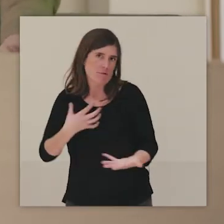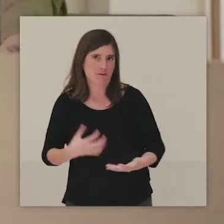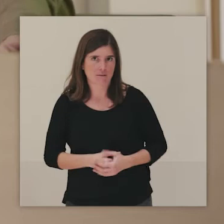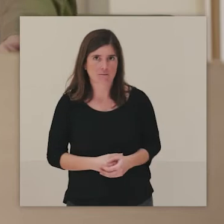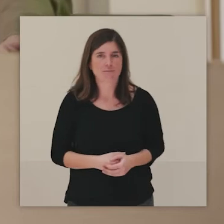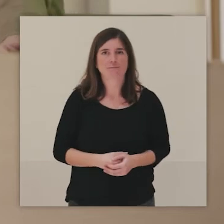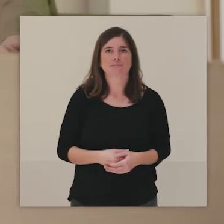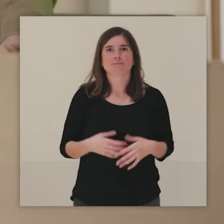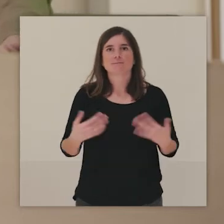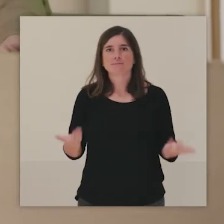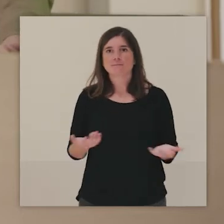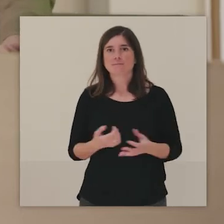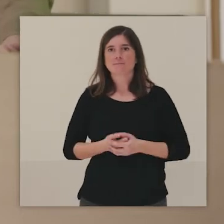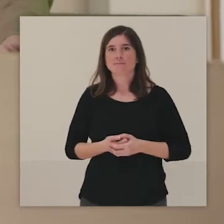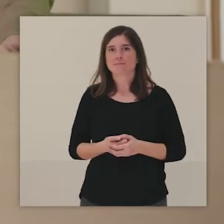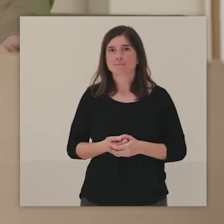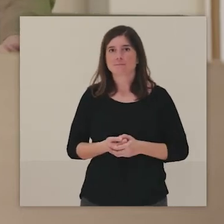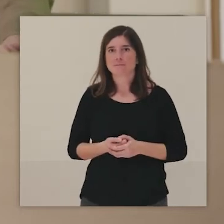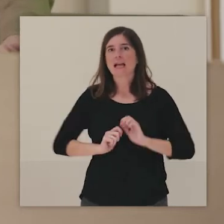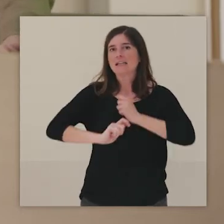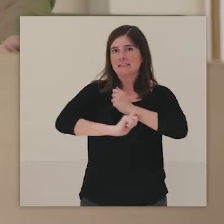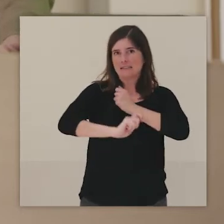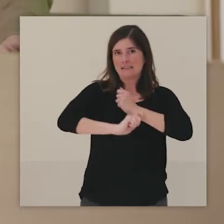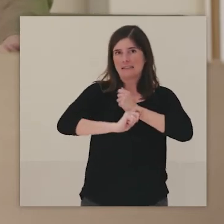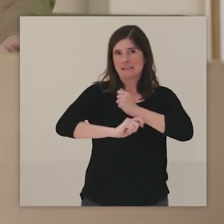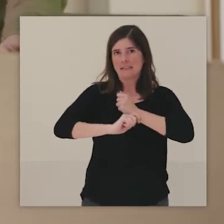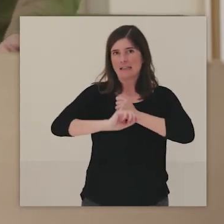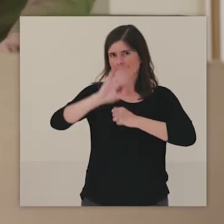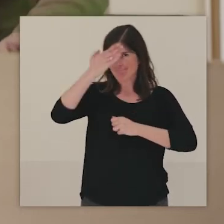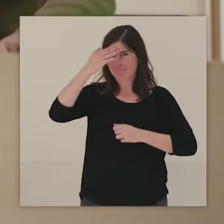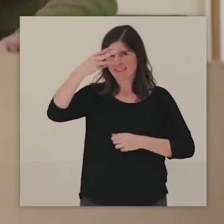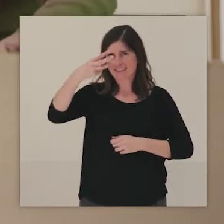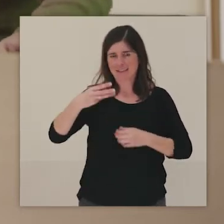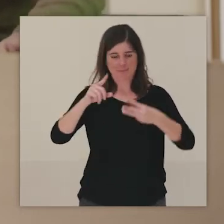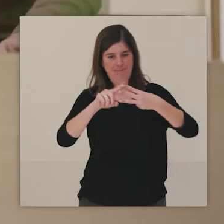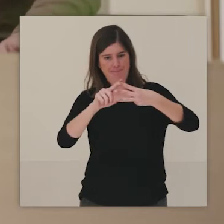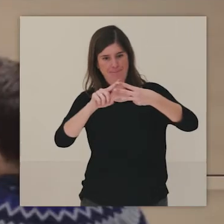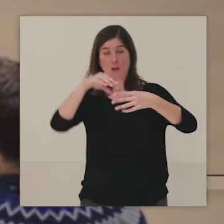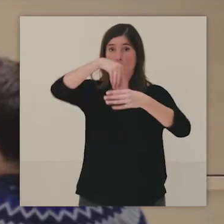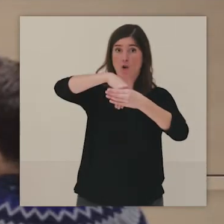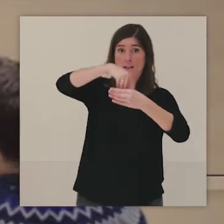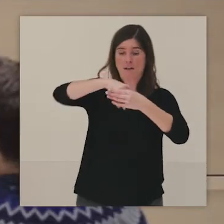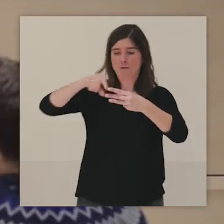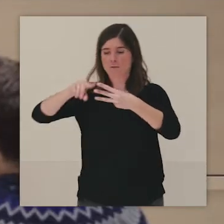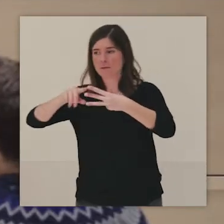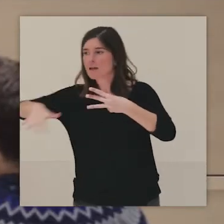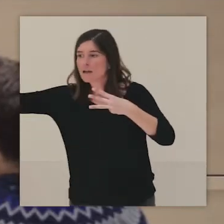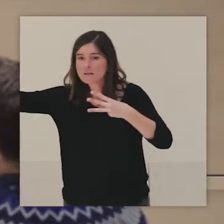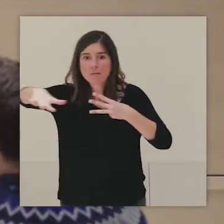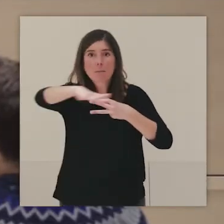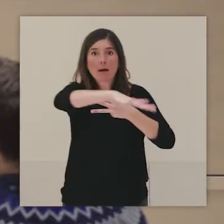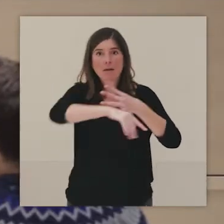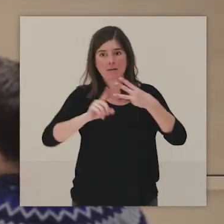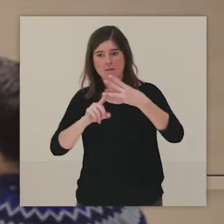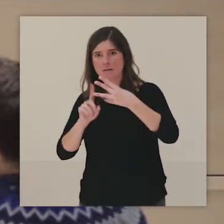esas herramientas? Bueno, yo les voy a hablar de 3 fundamentales. Una, las que afectan a los contenidos, otra, las que afectan a los espacios